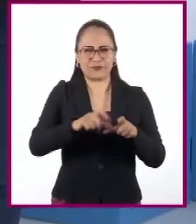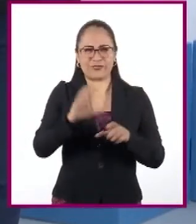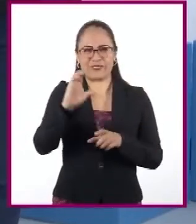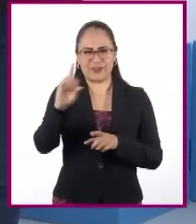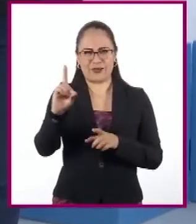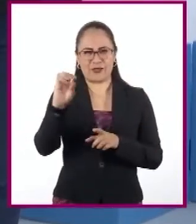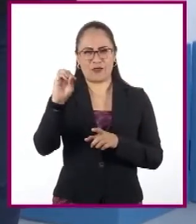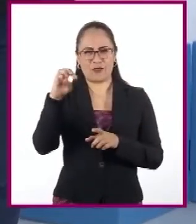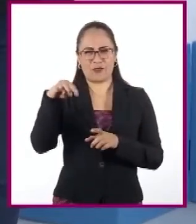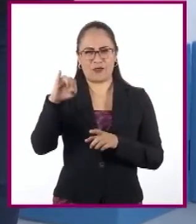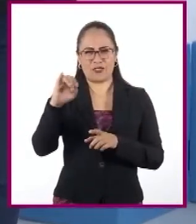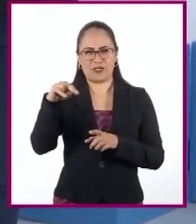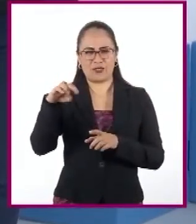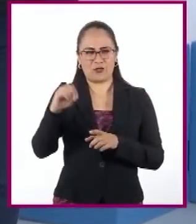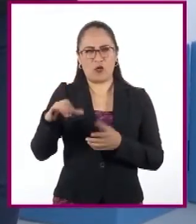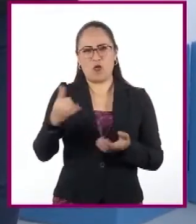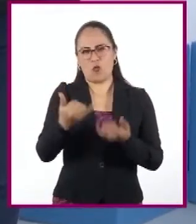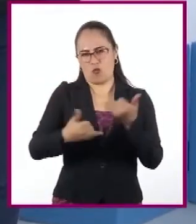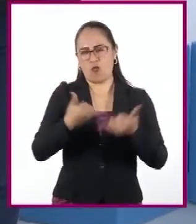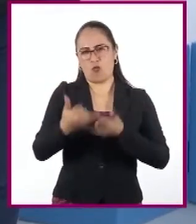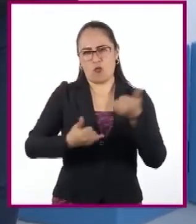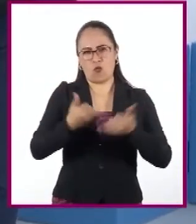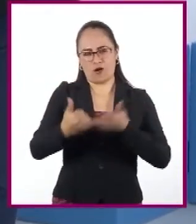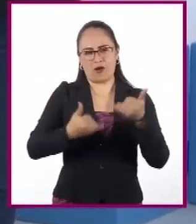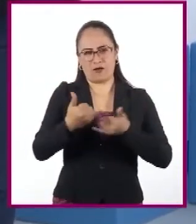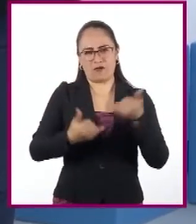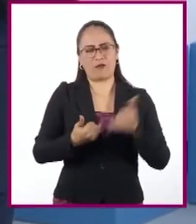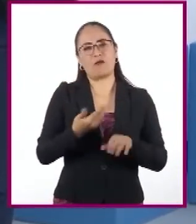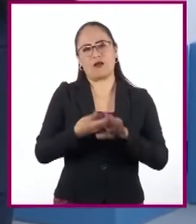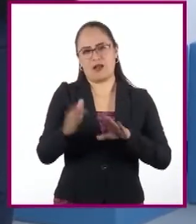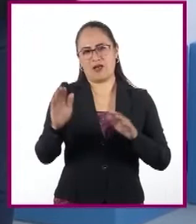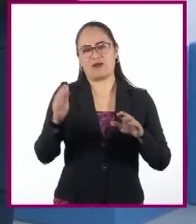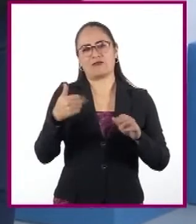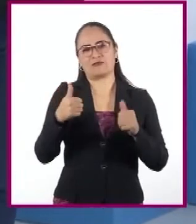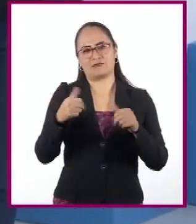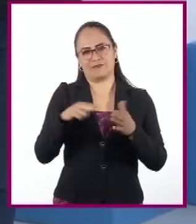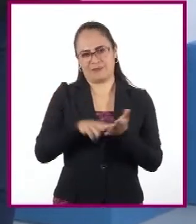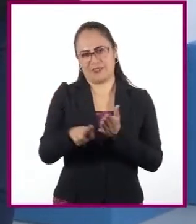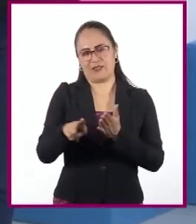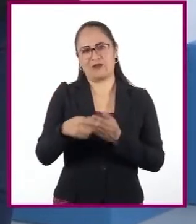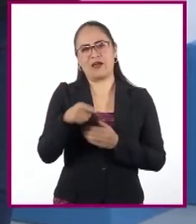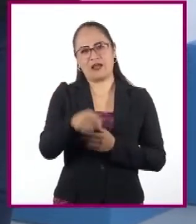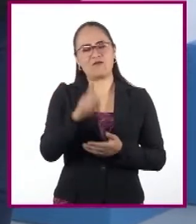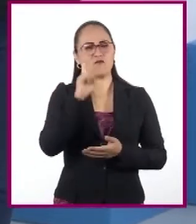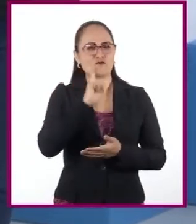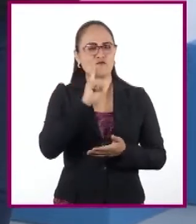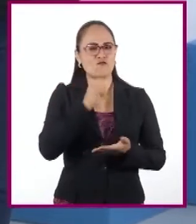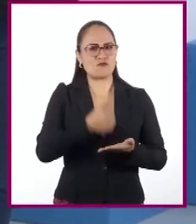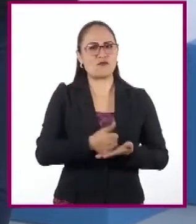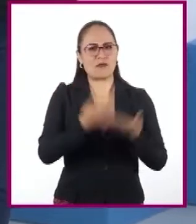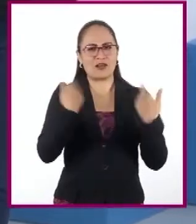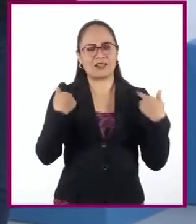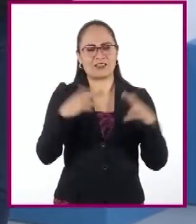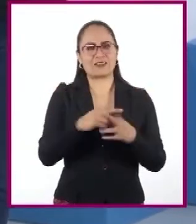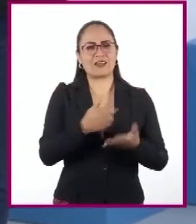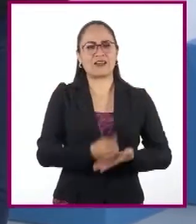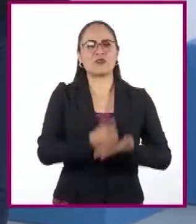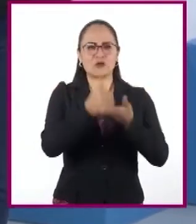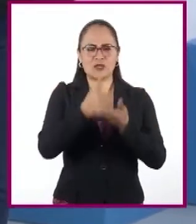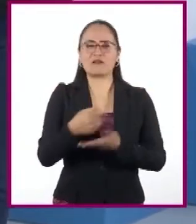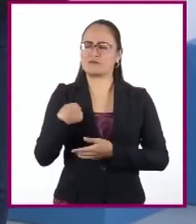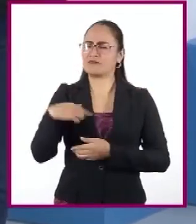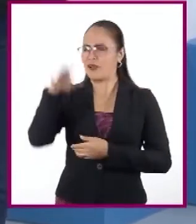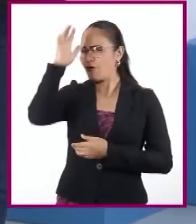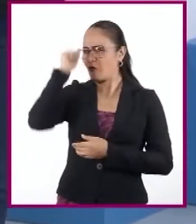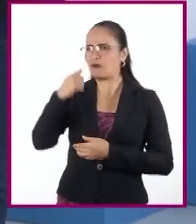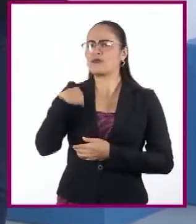nuestra mesa. Y para ello la maestra Erika nos va a ayudar. Con todo gusto. ¿Qué tengo que hacer? Por